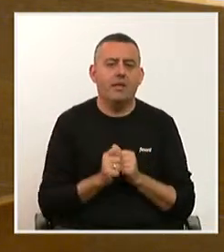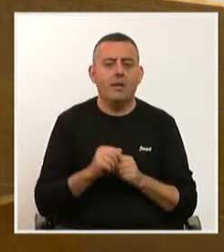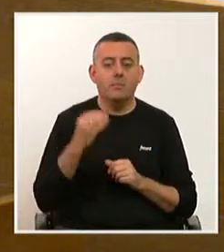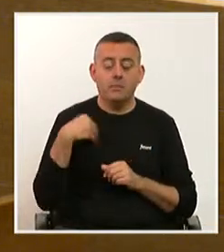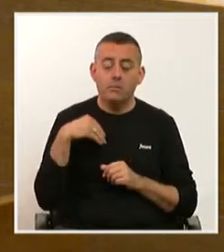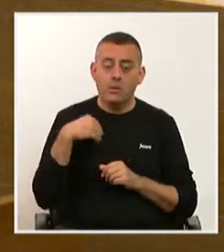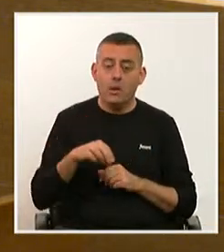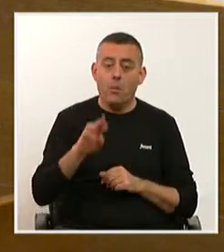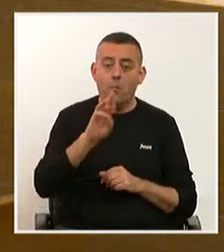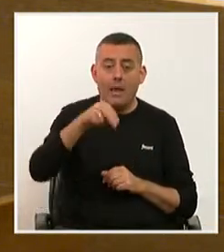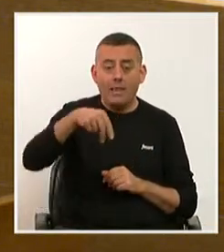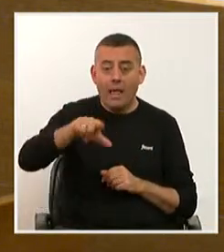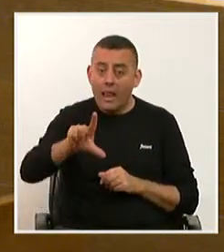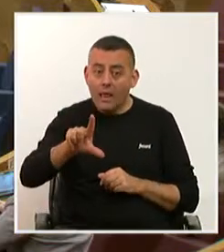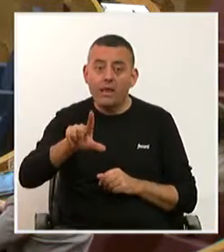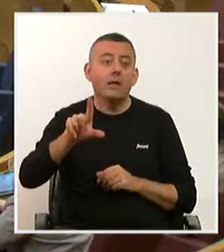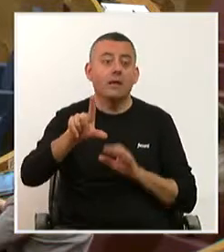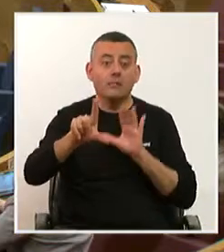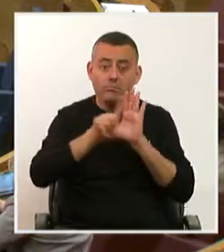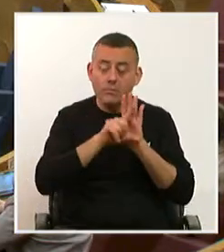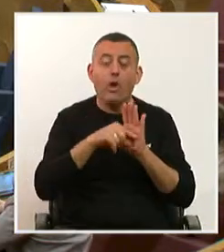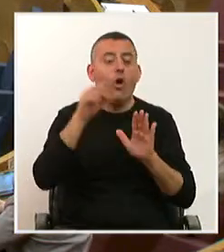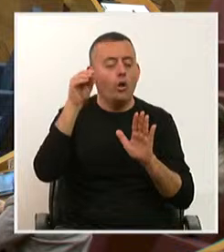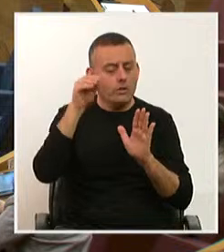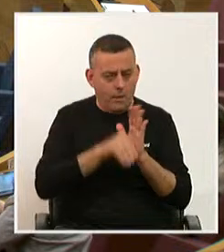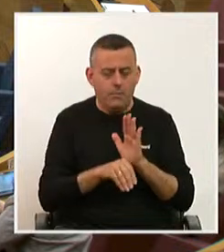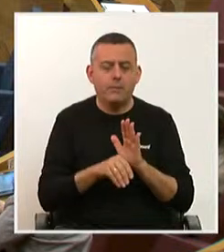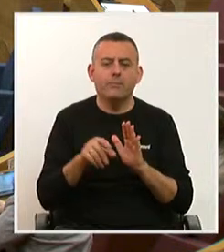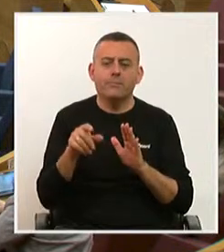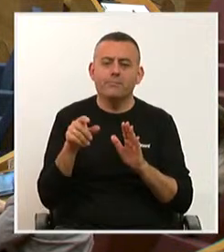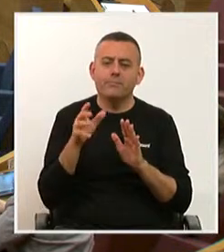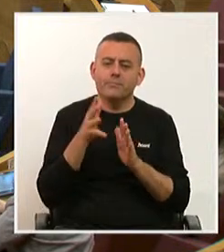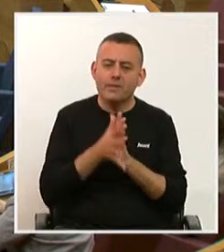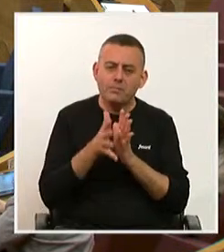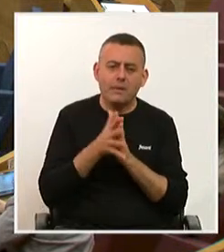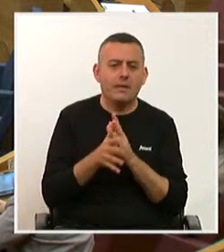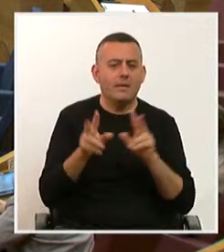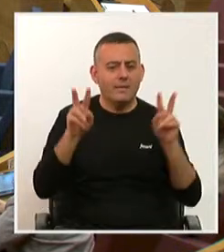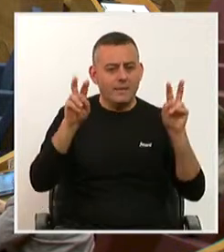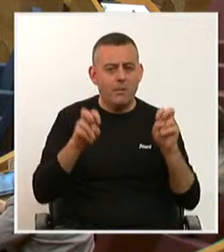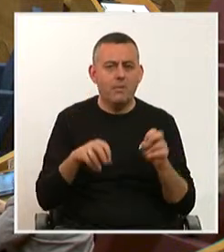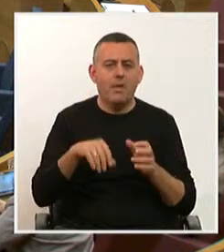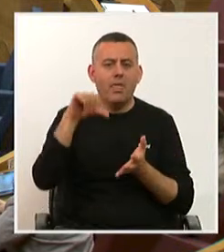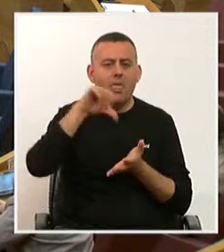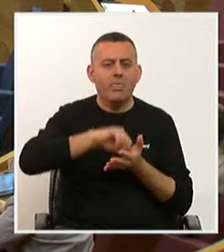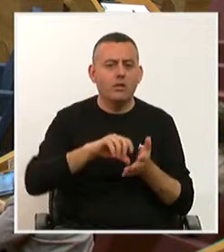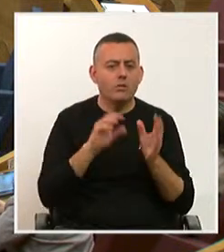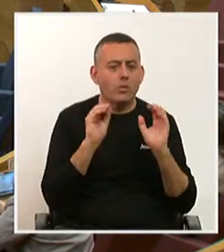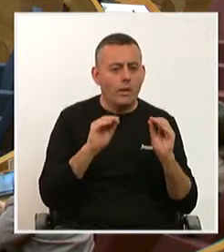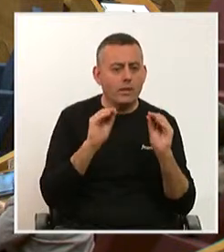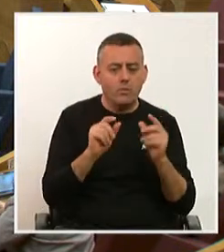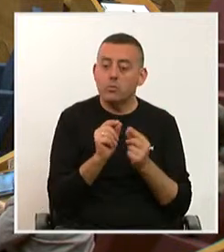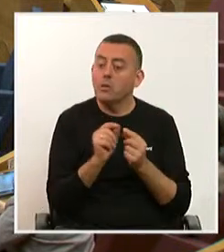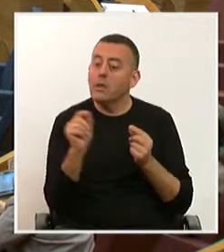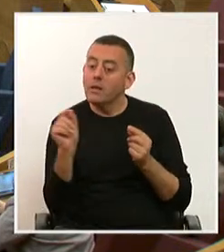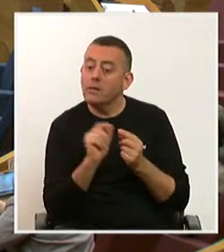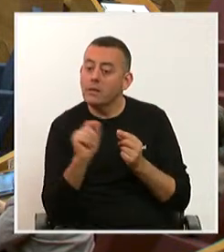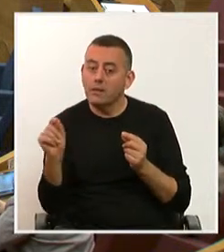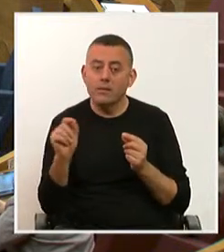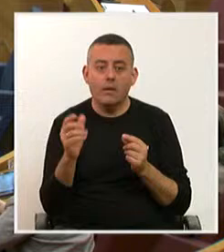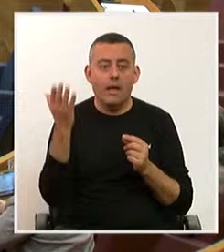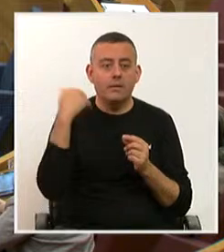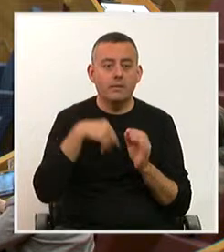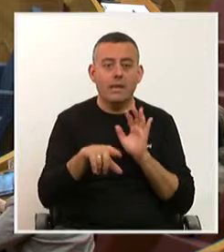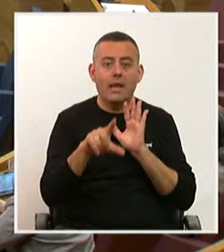misma historia y de los de los centros educativos cuando la modificación que se realizó vía ley de acompañamiento